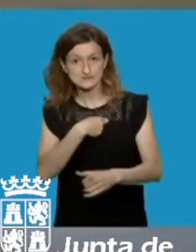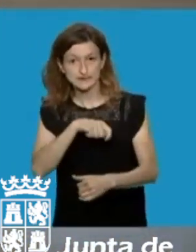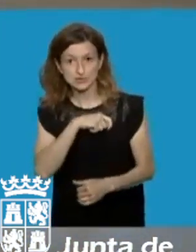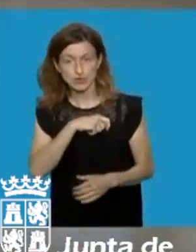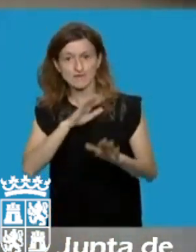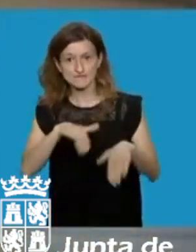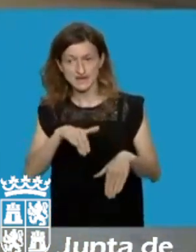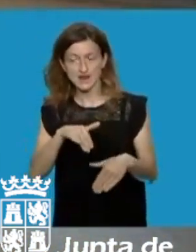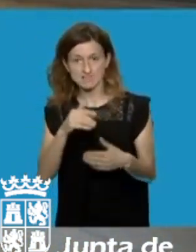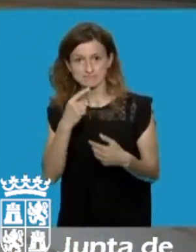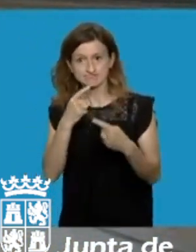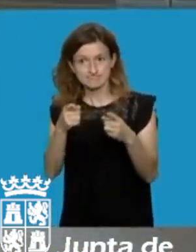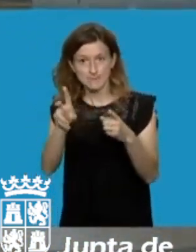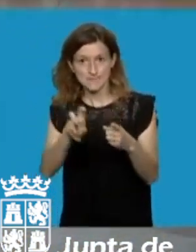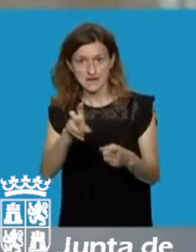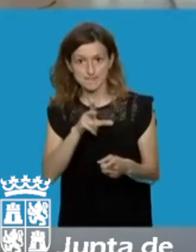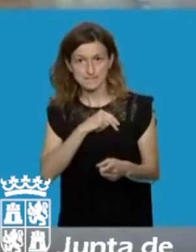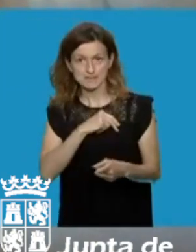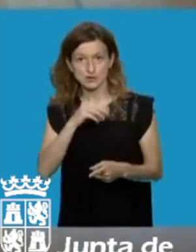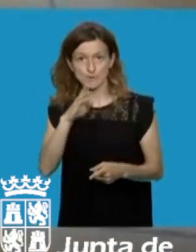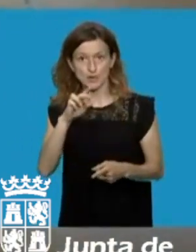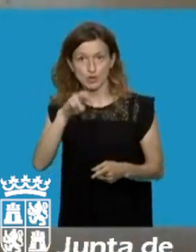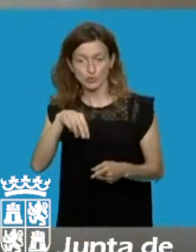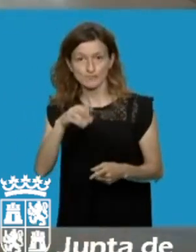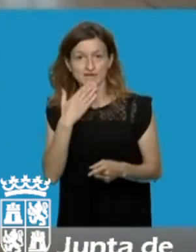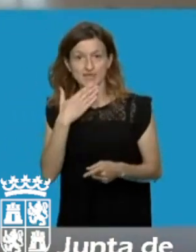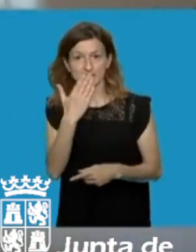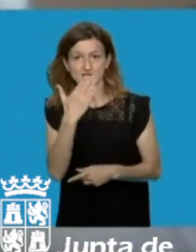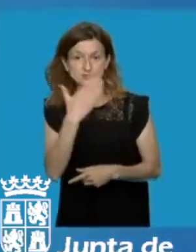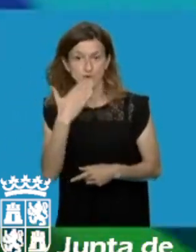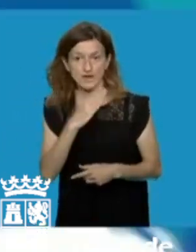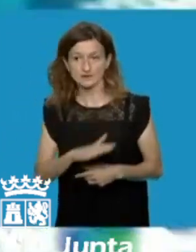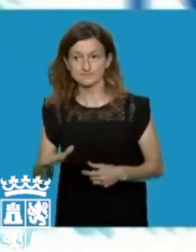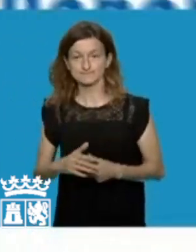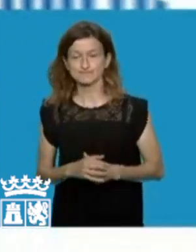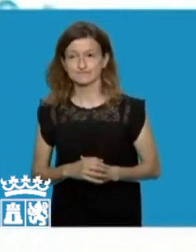hacen merecedora de este premio Podium en edad escolar.